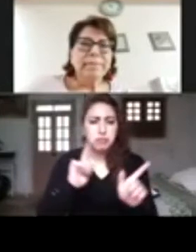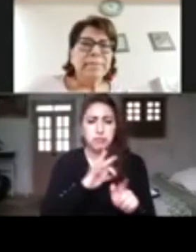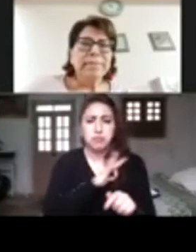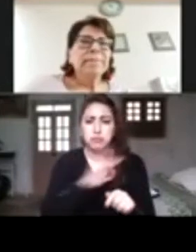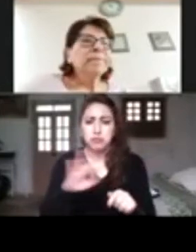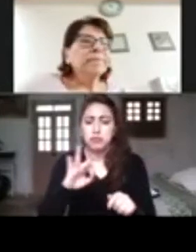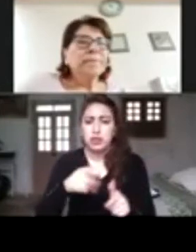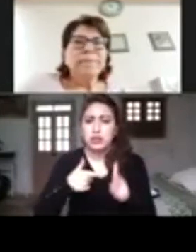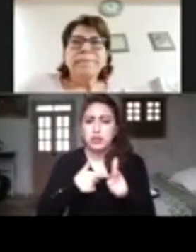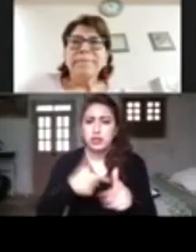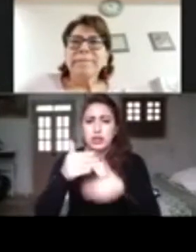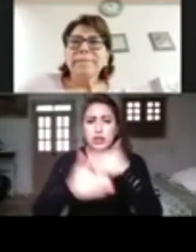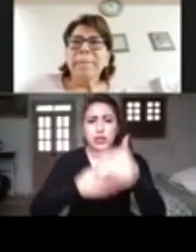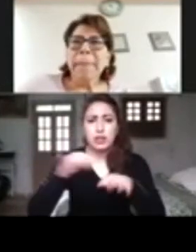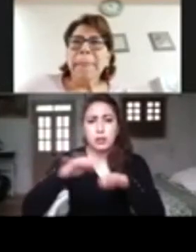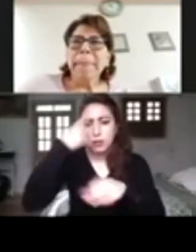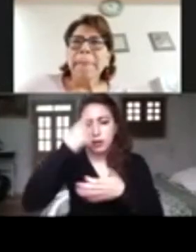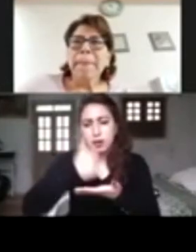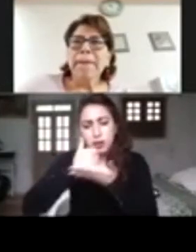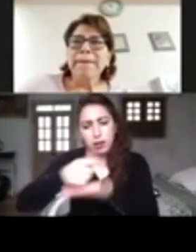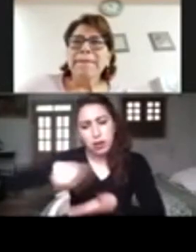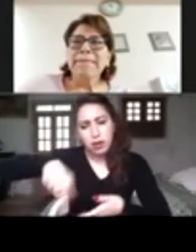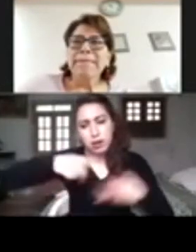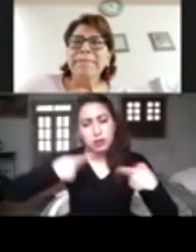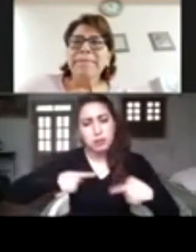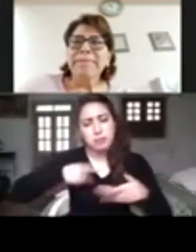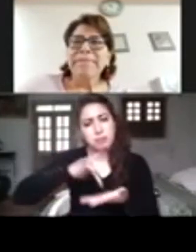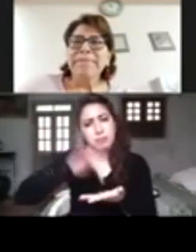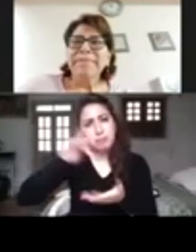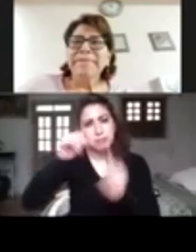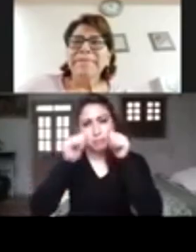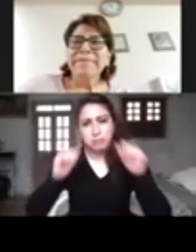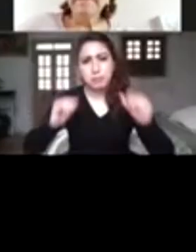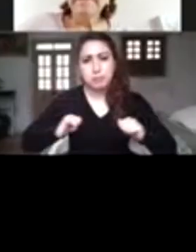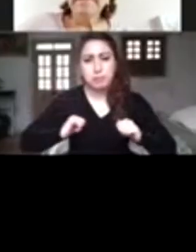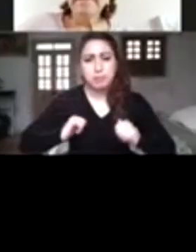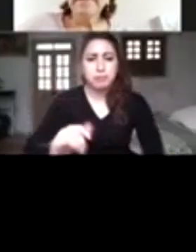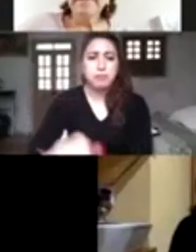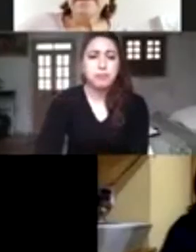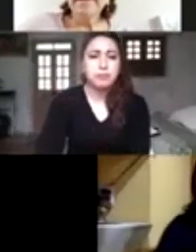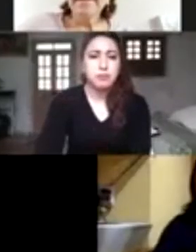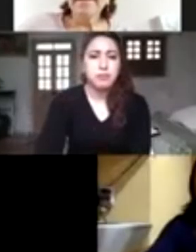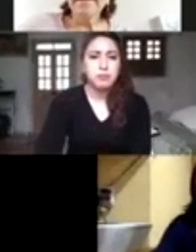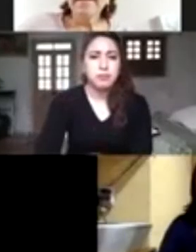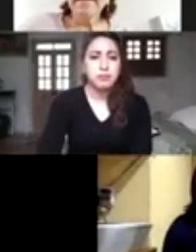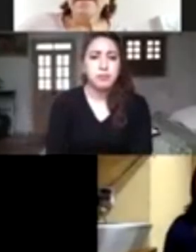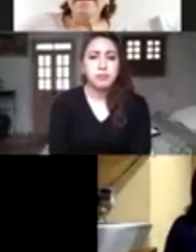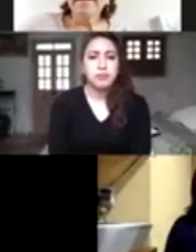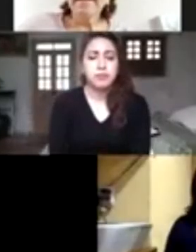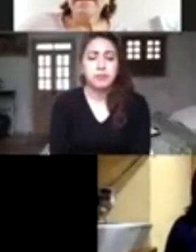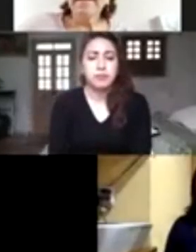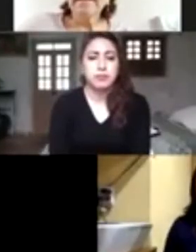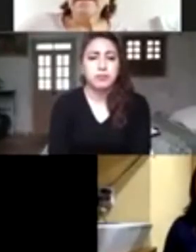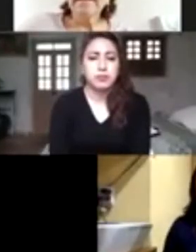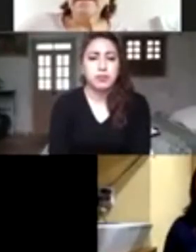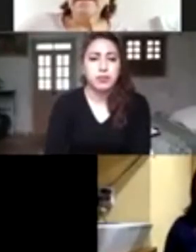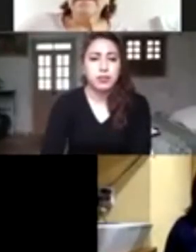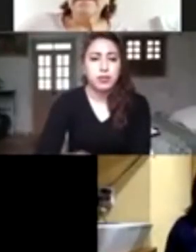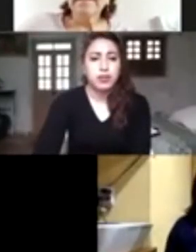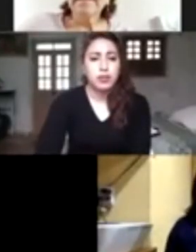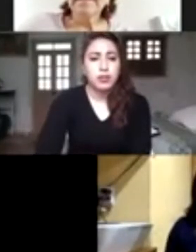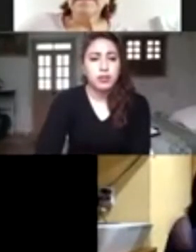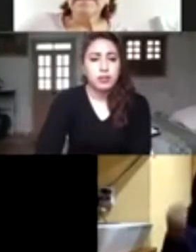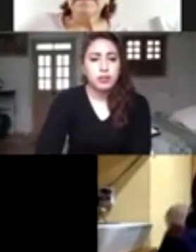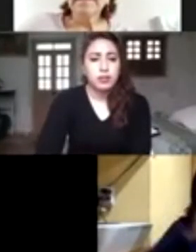bien de la ciudad. Muchísimas gracias a todos. Gracias por su atención. Muchas gracias, diputado Tabe, por tus palabras. Y